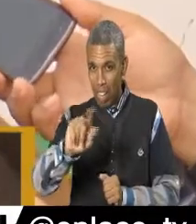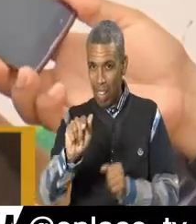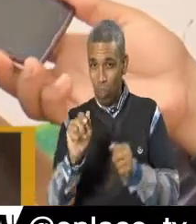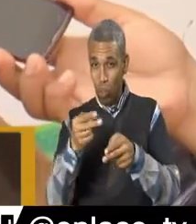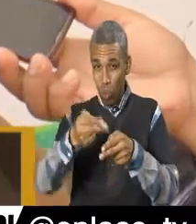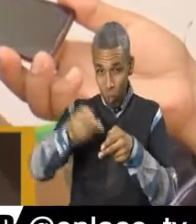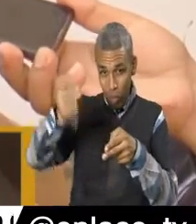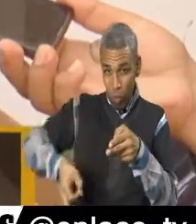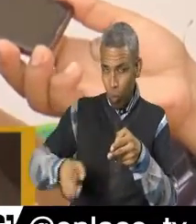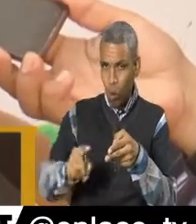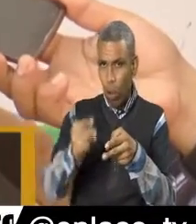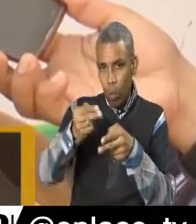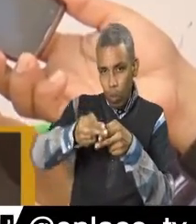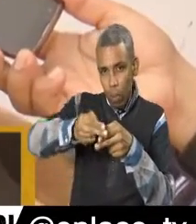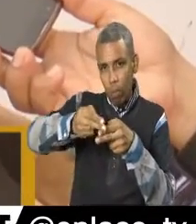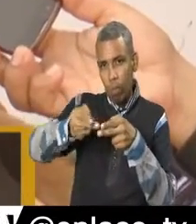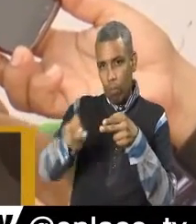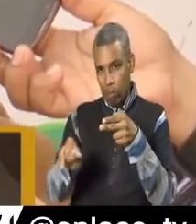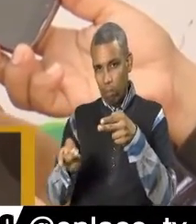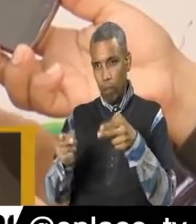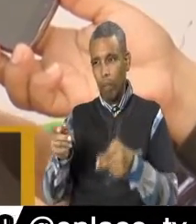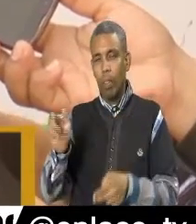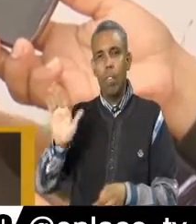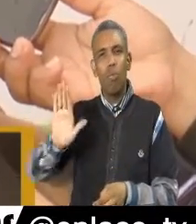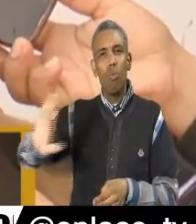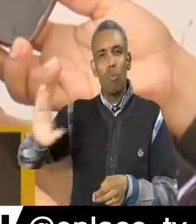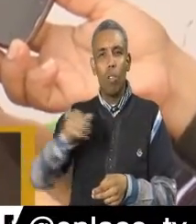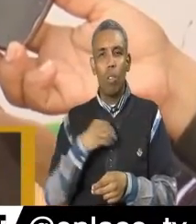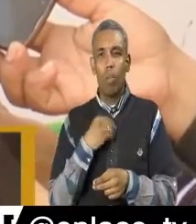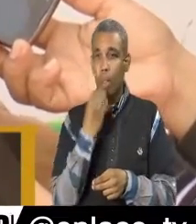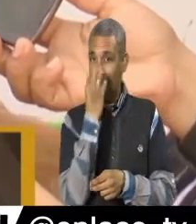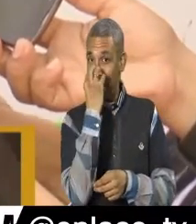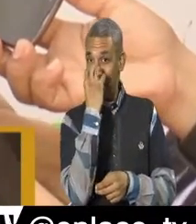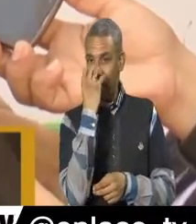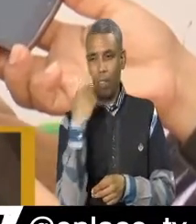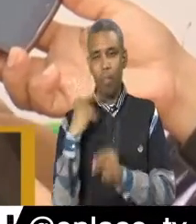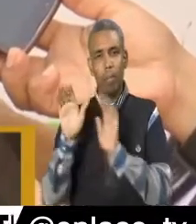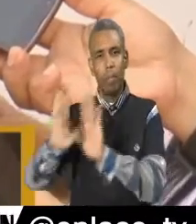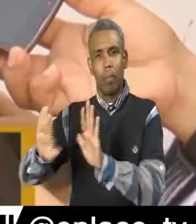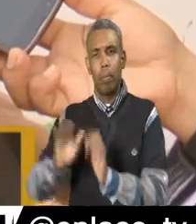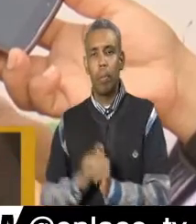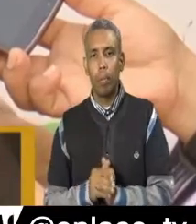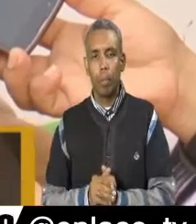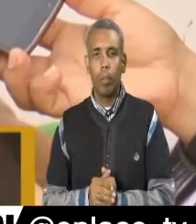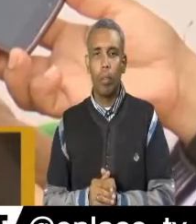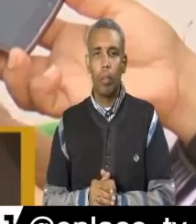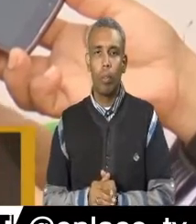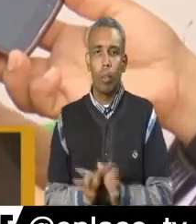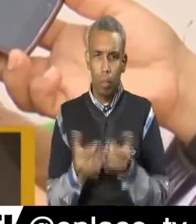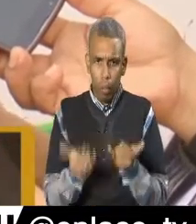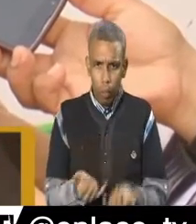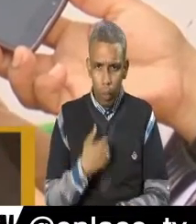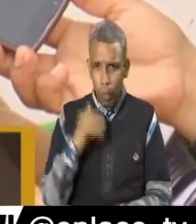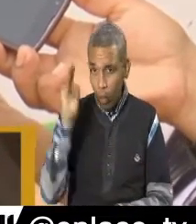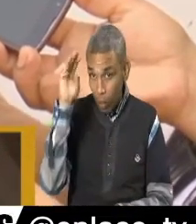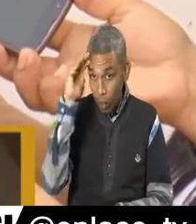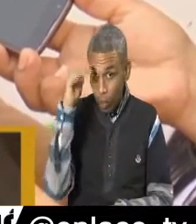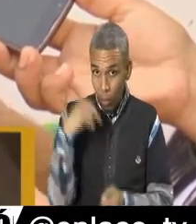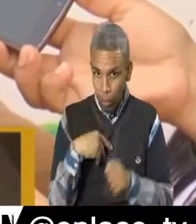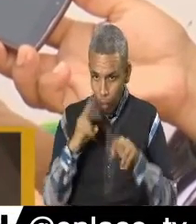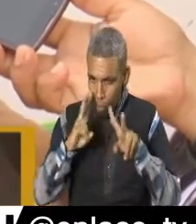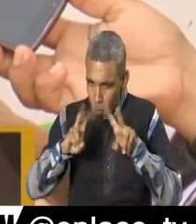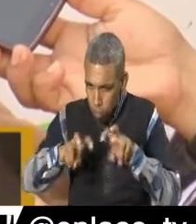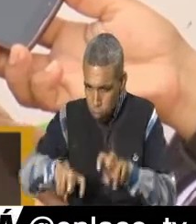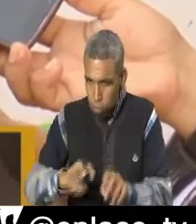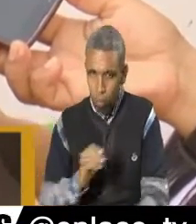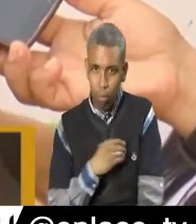desplegando una serie de operaciones a lo largo y ancho del municipio. En este momento, nuestros especialistas y nuestro grupo de investigación criminal y